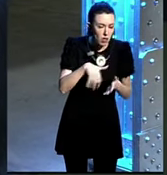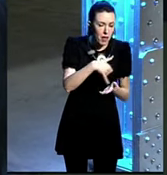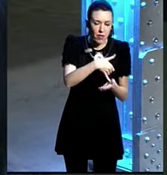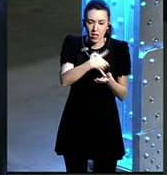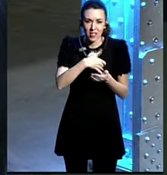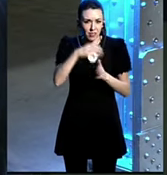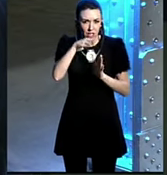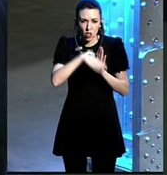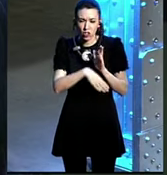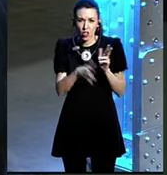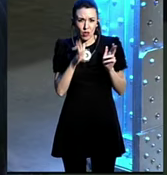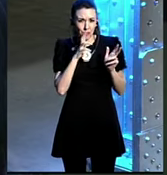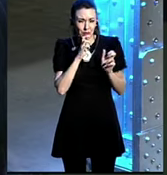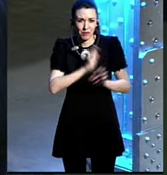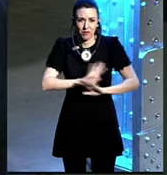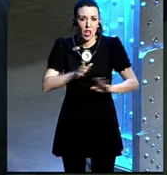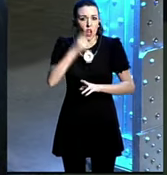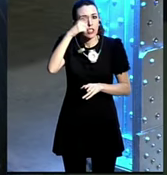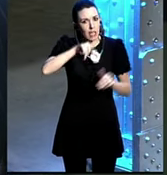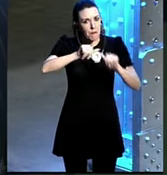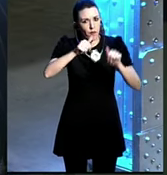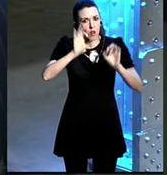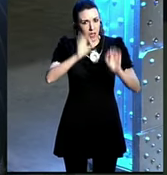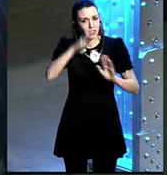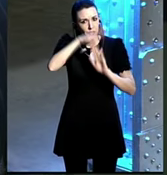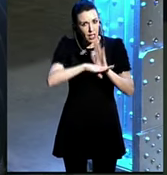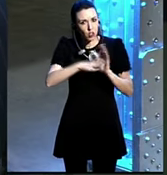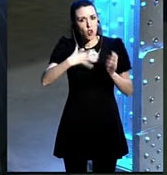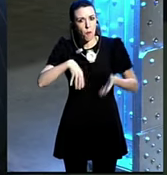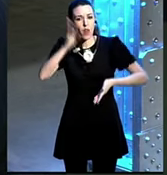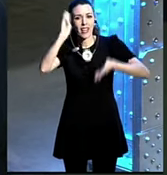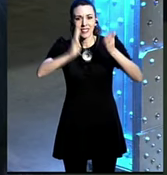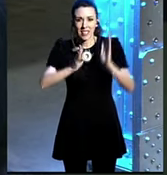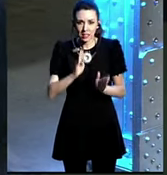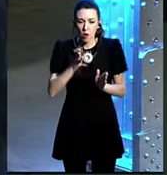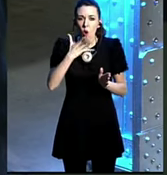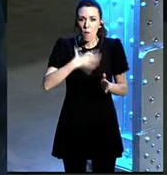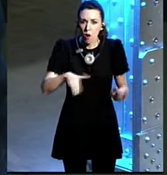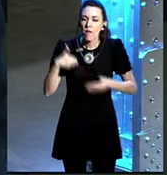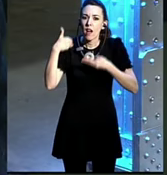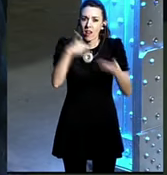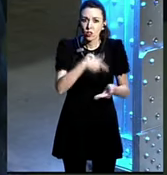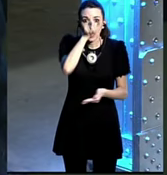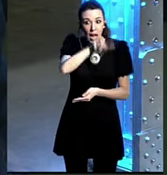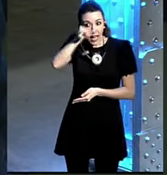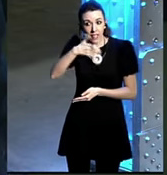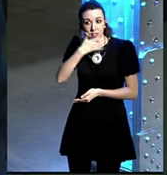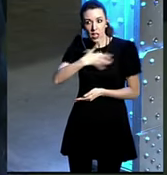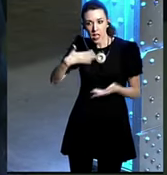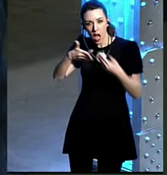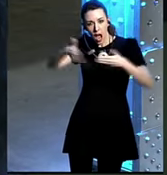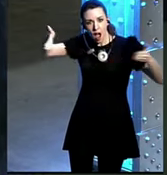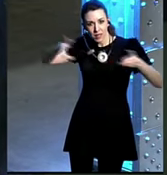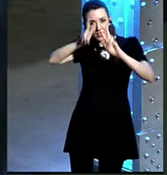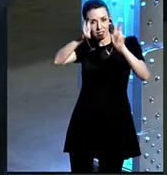condición devastadora, pero de alguna manera también es una condición que se puede tratar y que puede recibir ayuda, y si la gente está dispuesta a ser